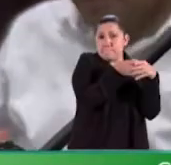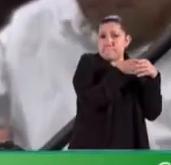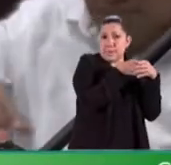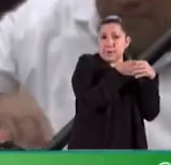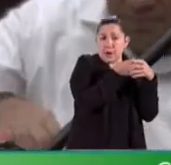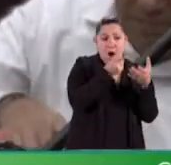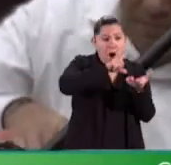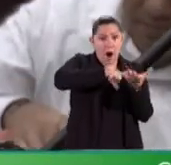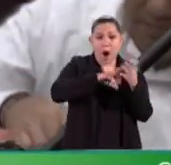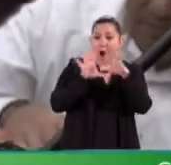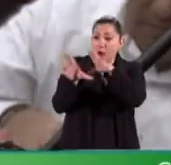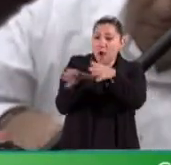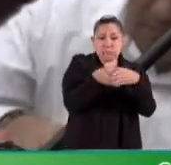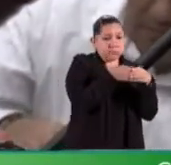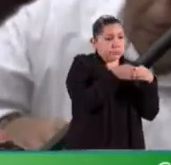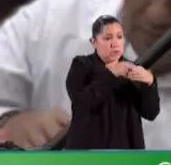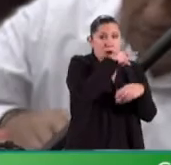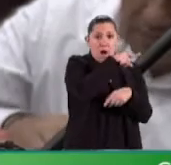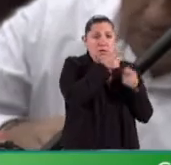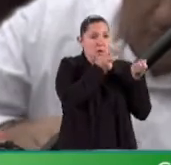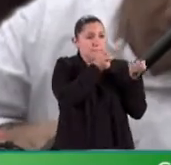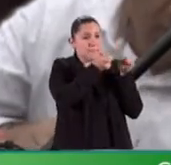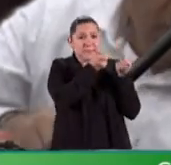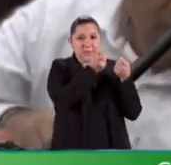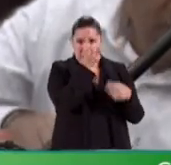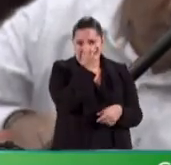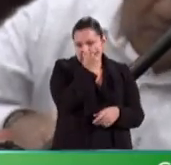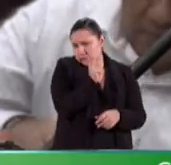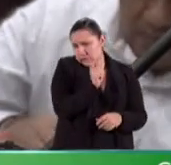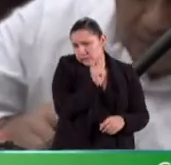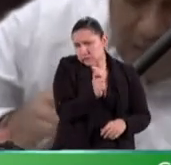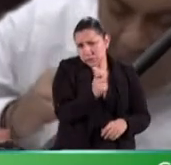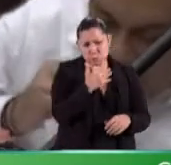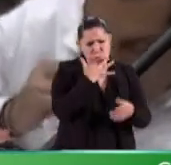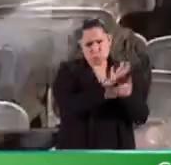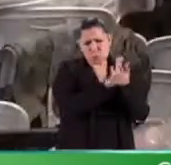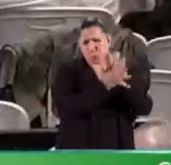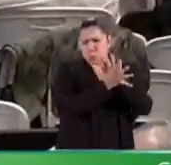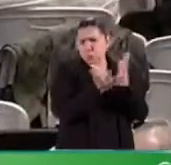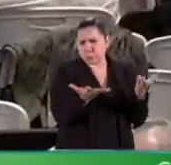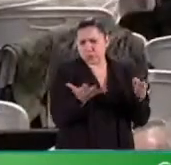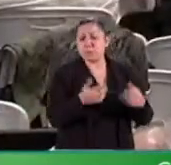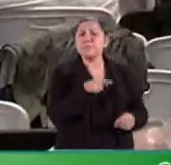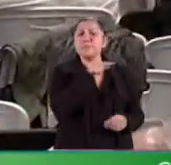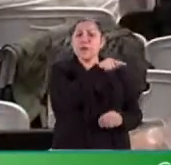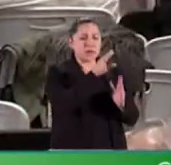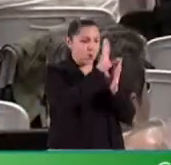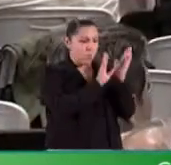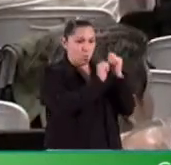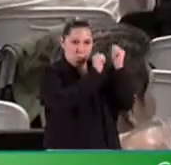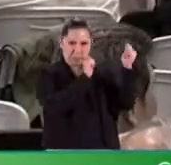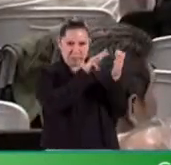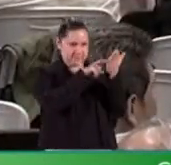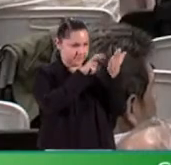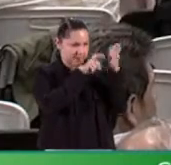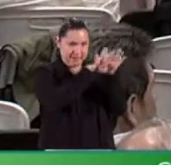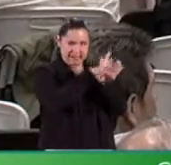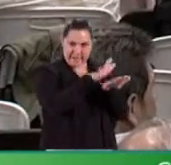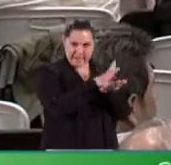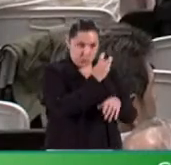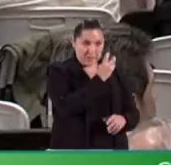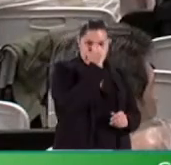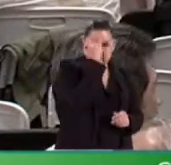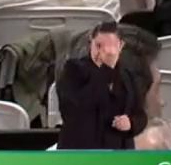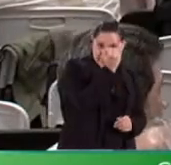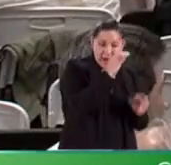República que será capturado. Se trata de un planteamiento de cambio constitucional que es global y rotundamente